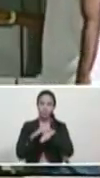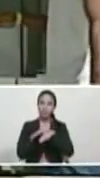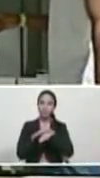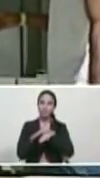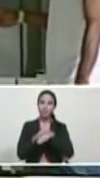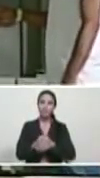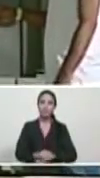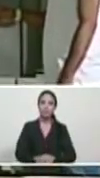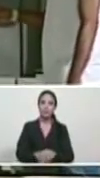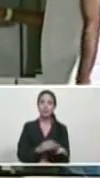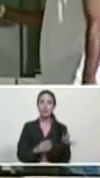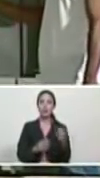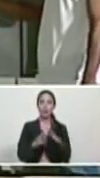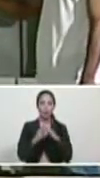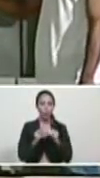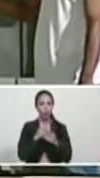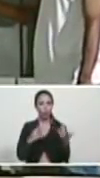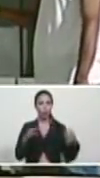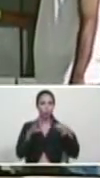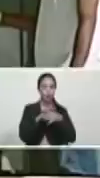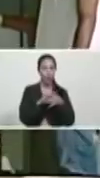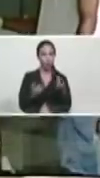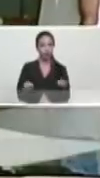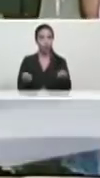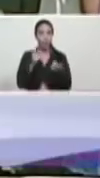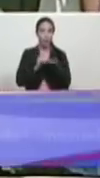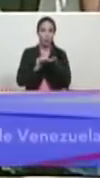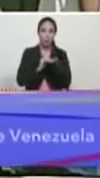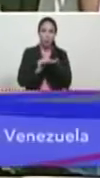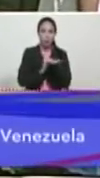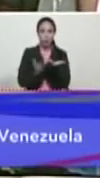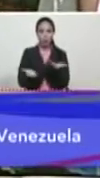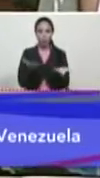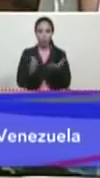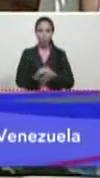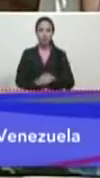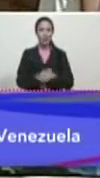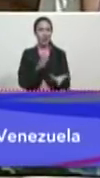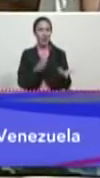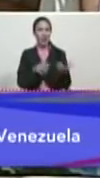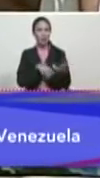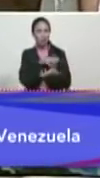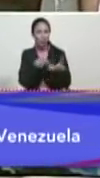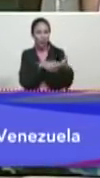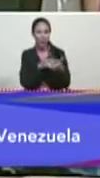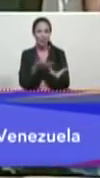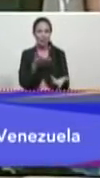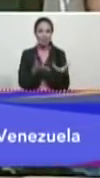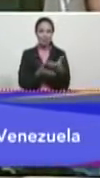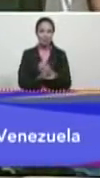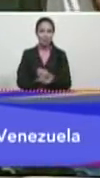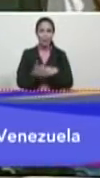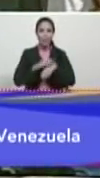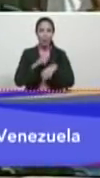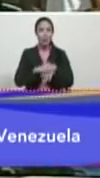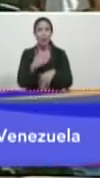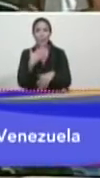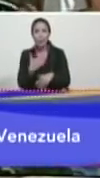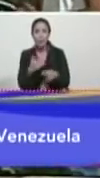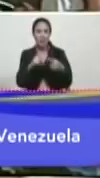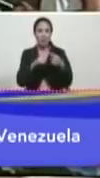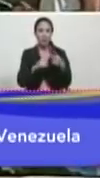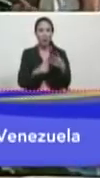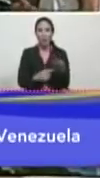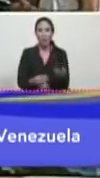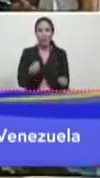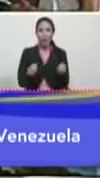el Ministerio de Salud, para resolver muchos problemas que a veces se crean producto de un permiso, una permisología,